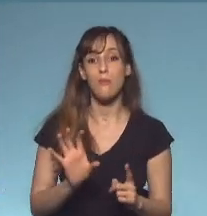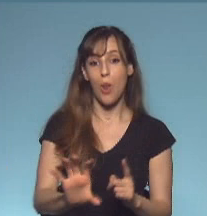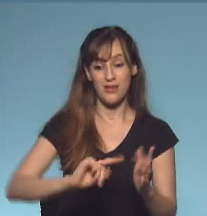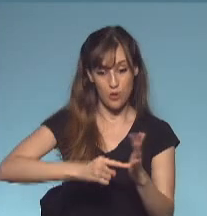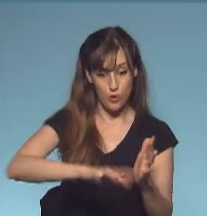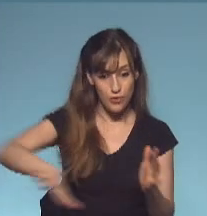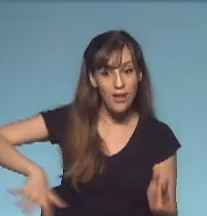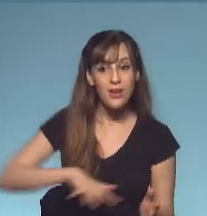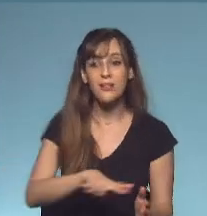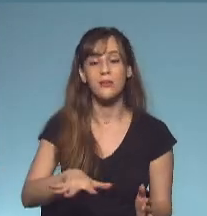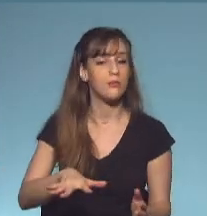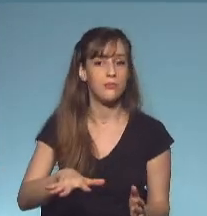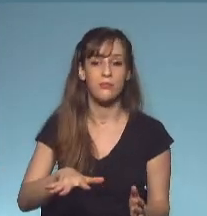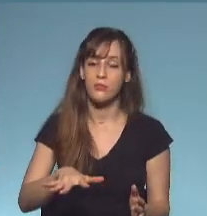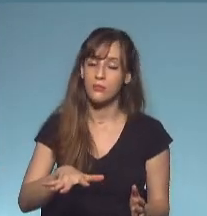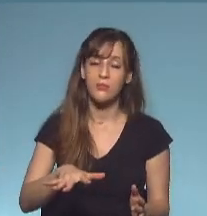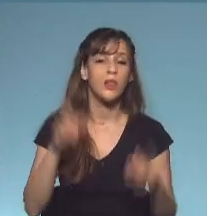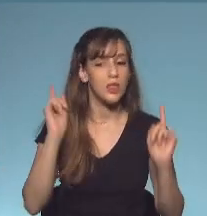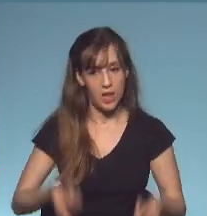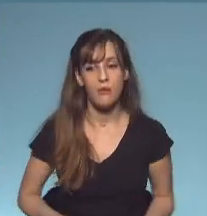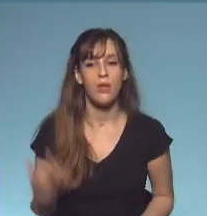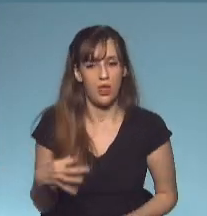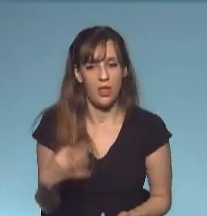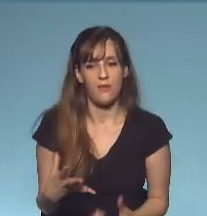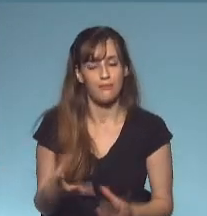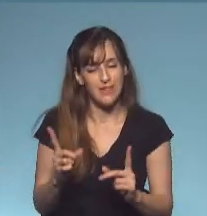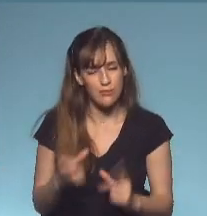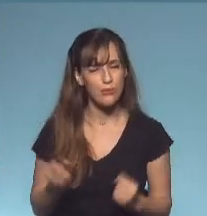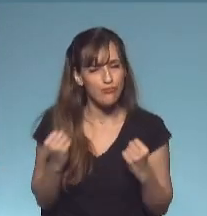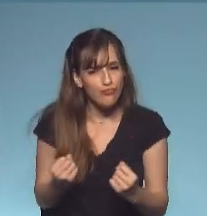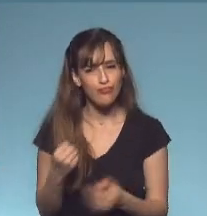la resistencia y, déjenme decir, el aguante que siempre hemos tenido.